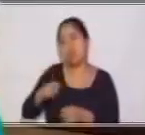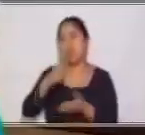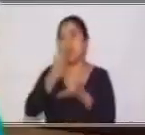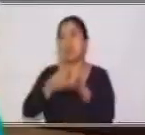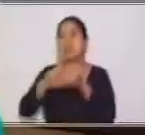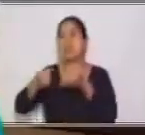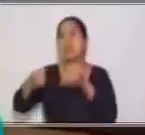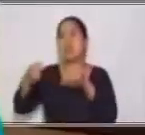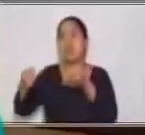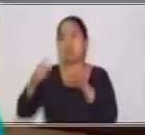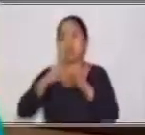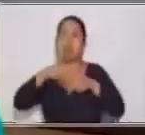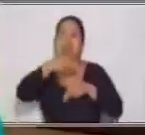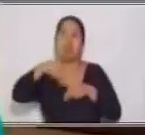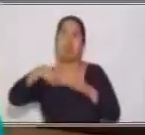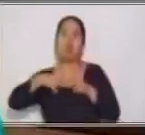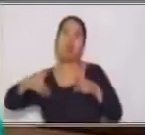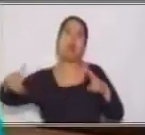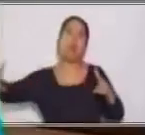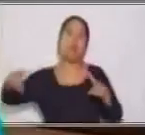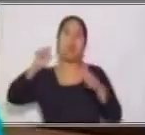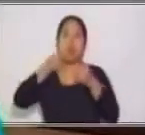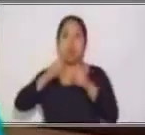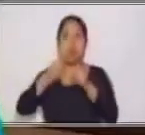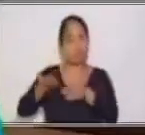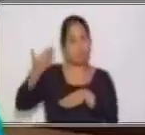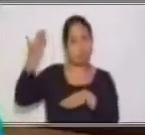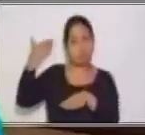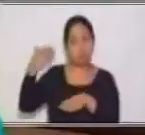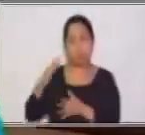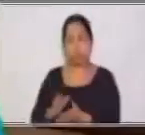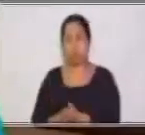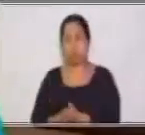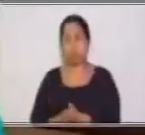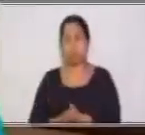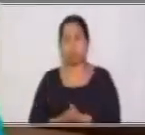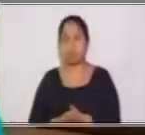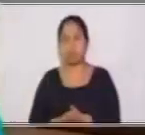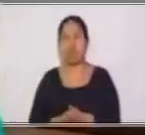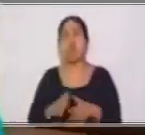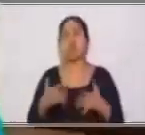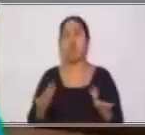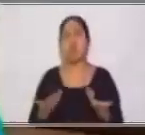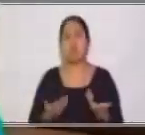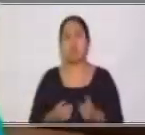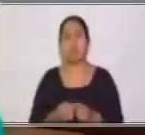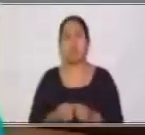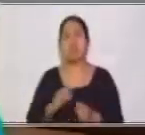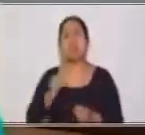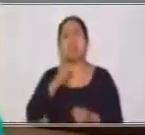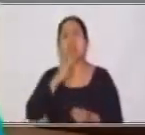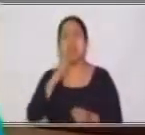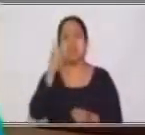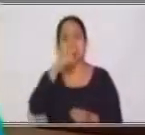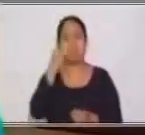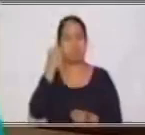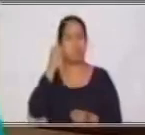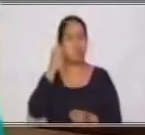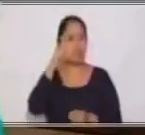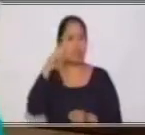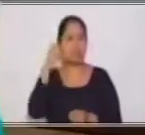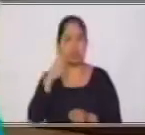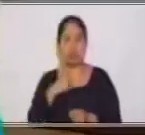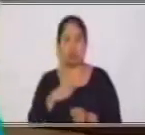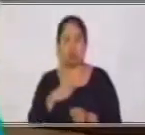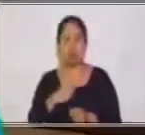qué se refiere porque ya lo hiciste en una oportunidad. ¿A qué se refieren las siglas? Es una forma de acortamiento en